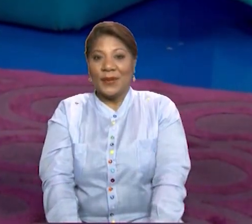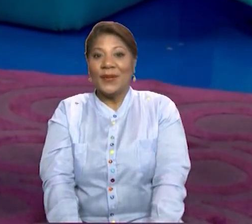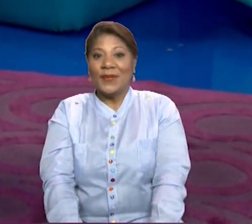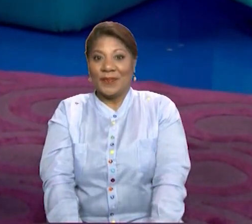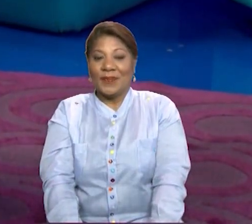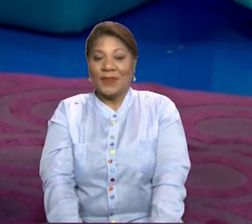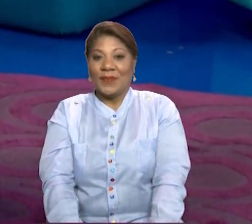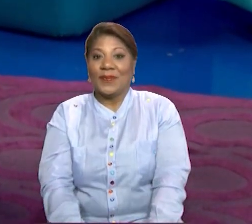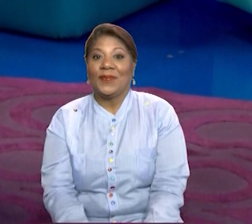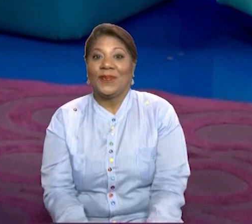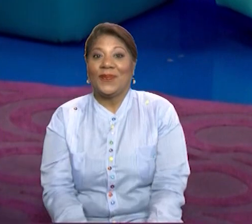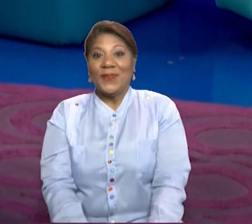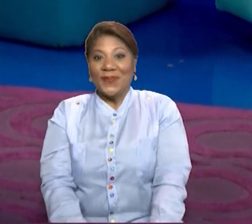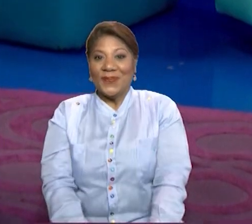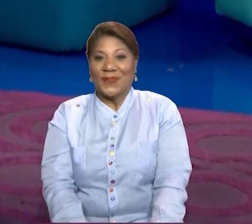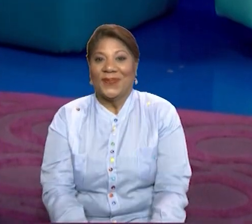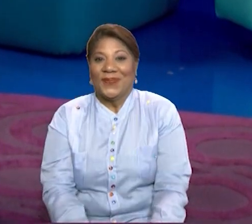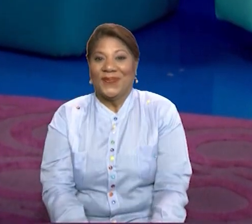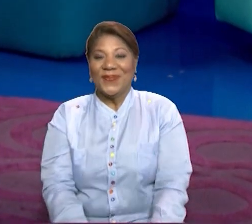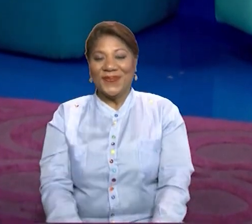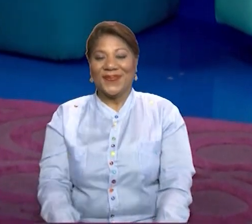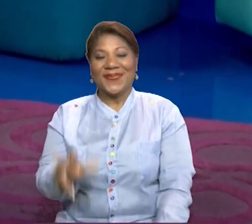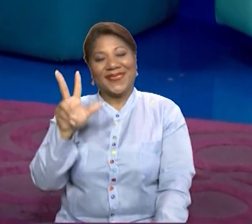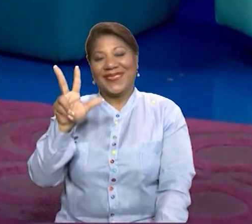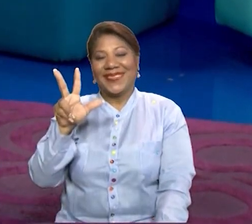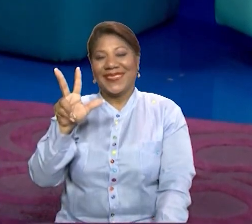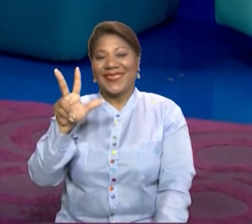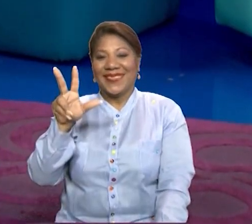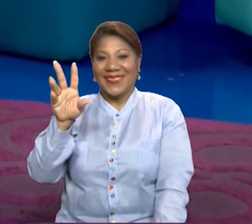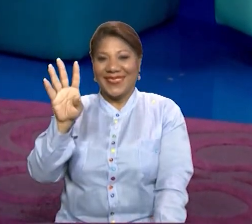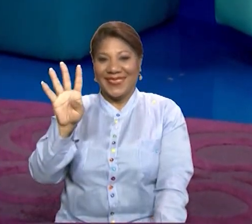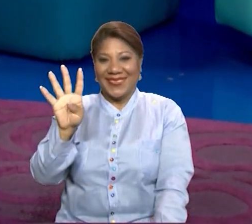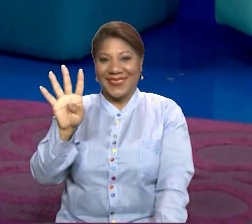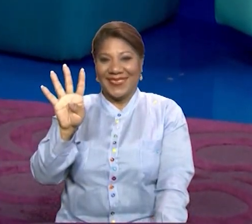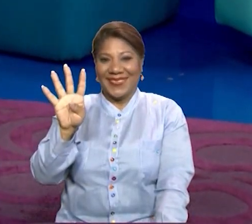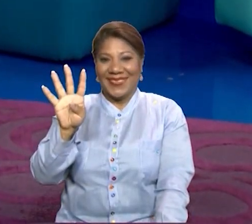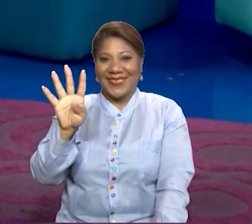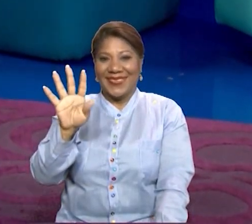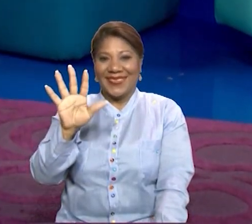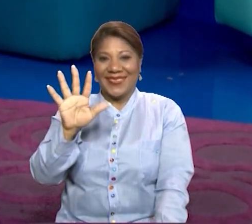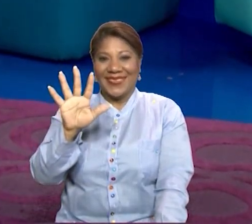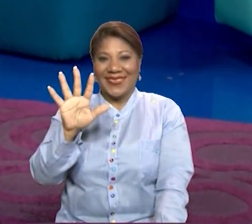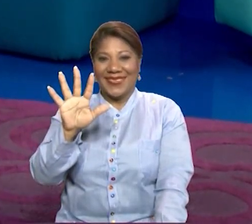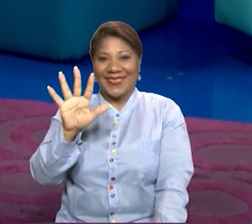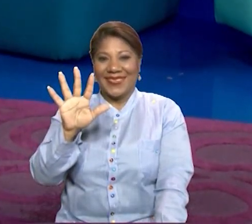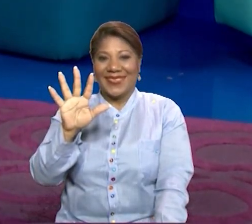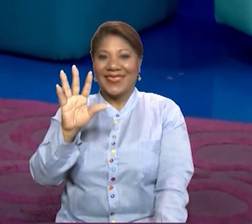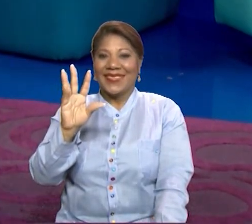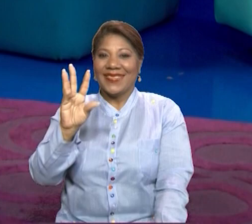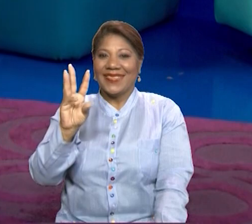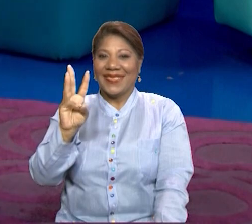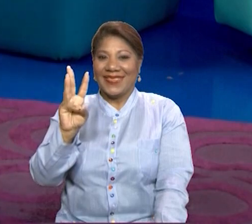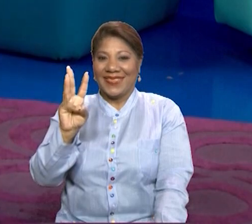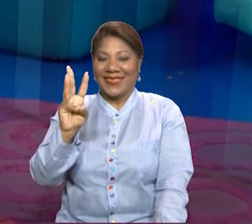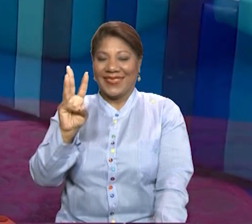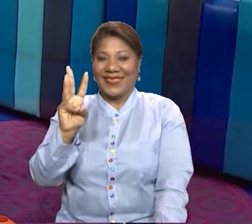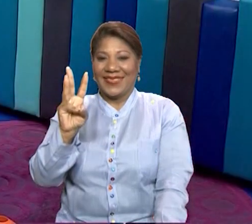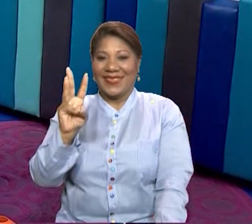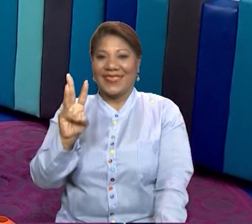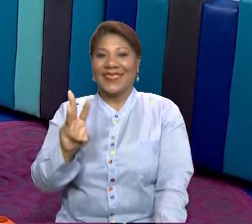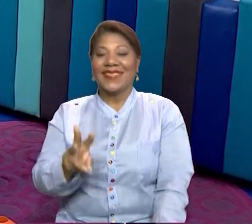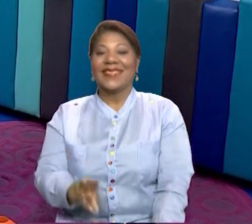pequeña flexión. 1, 2, 3, 4, 5,